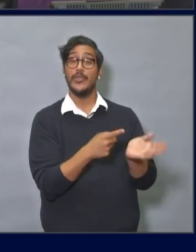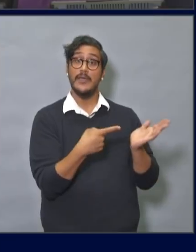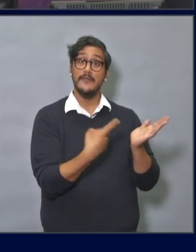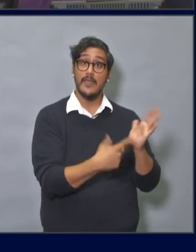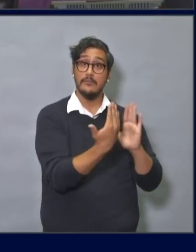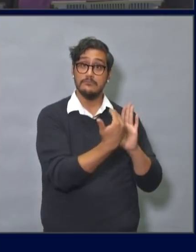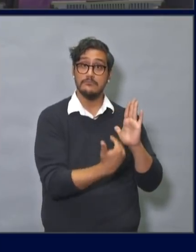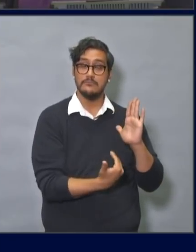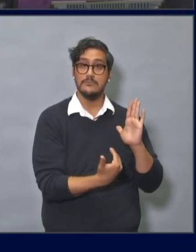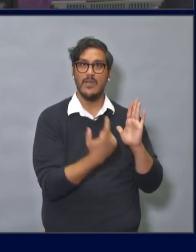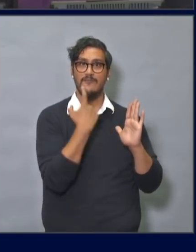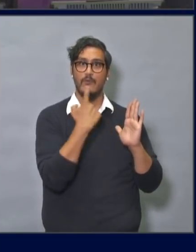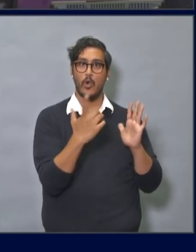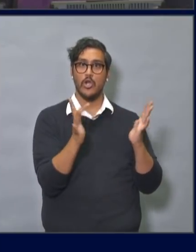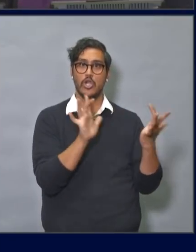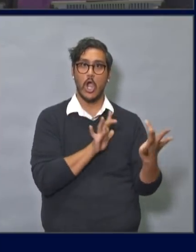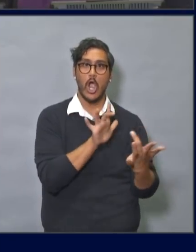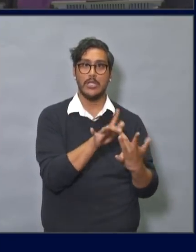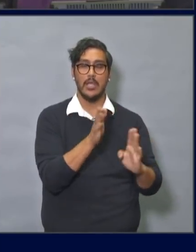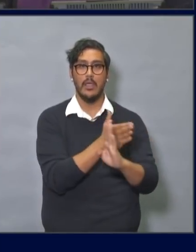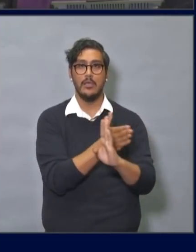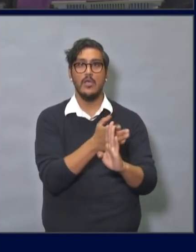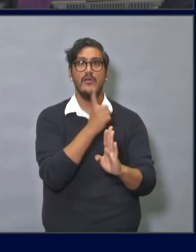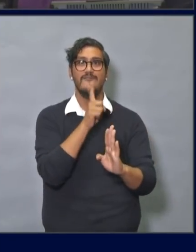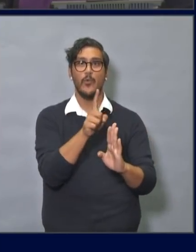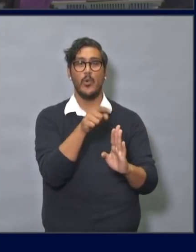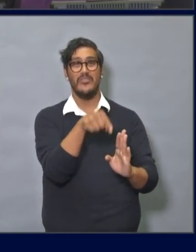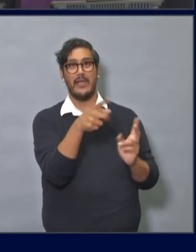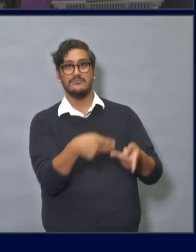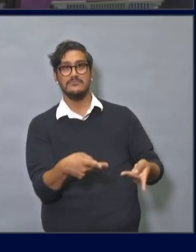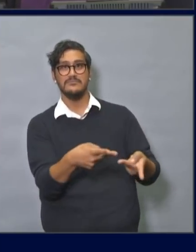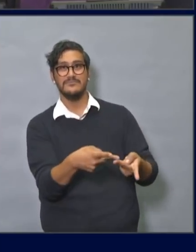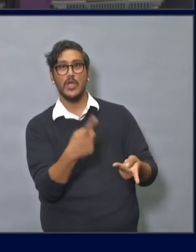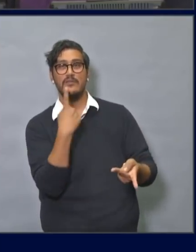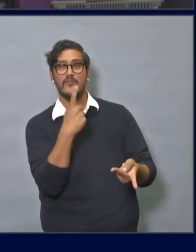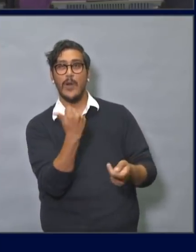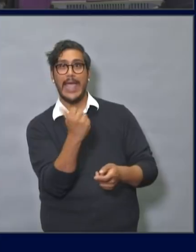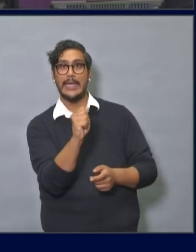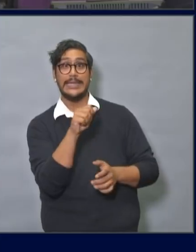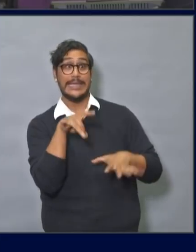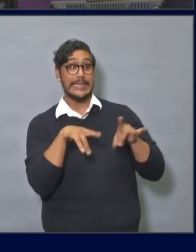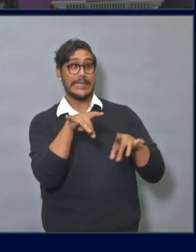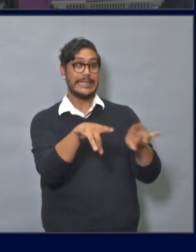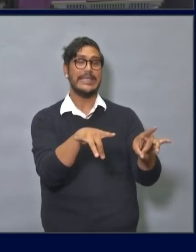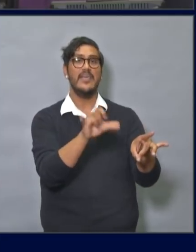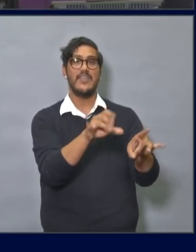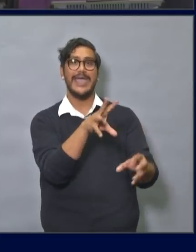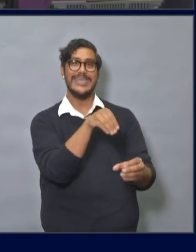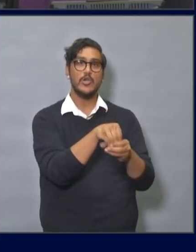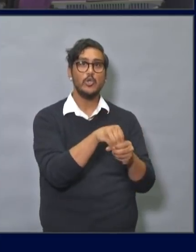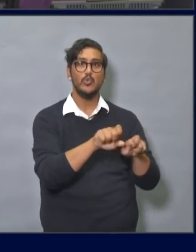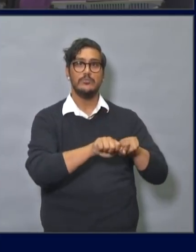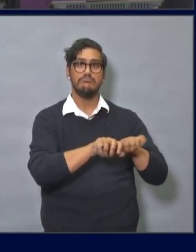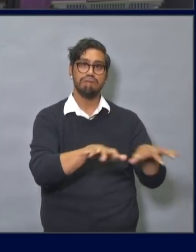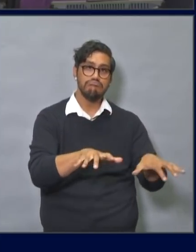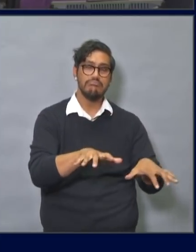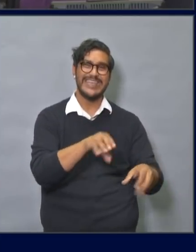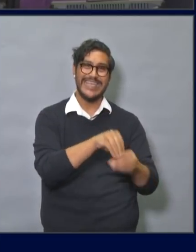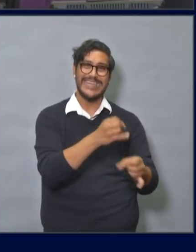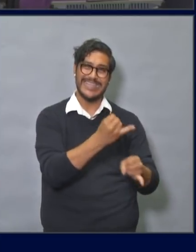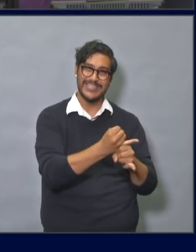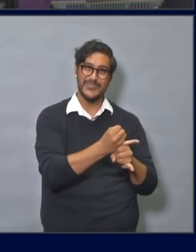de contacto específico del sitio necesario para los casos que son parte de un brote en instituciones o con